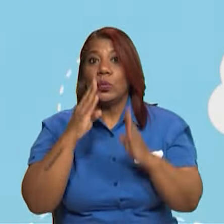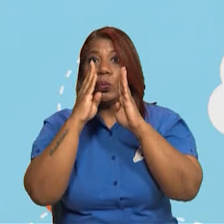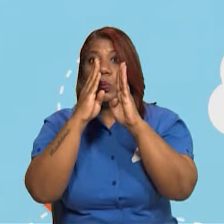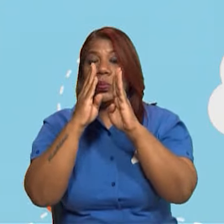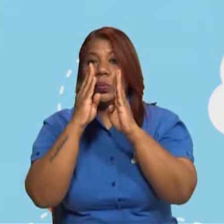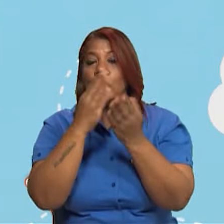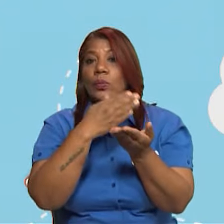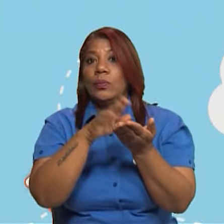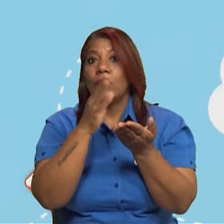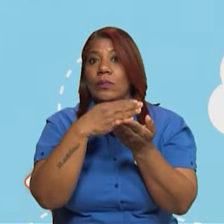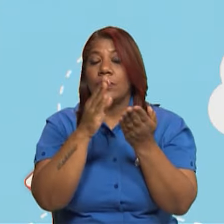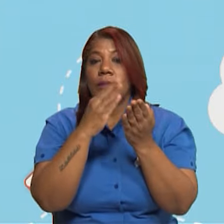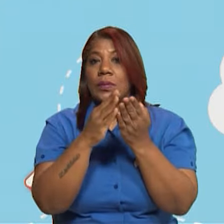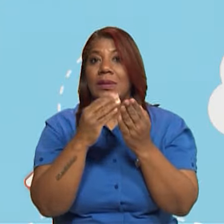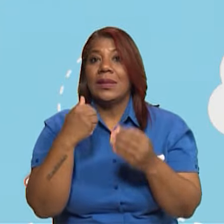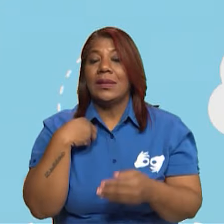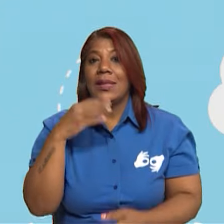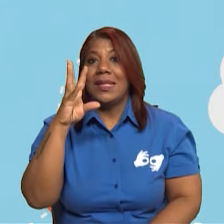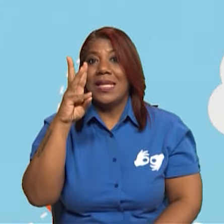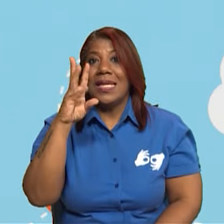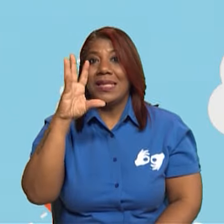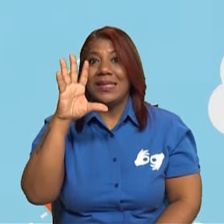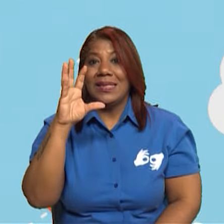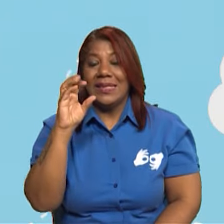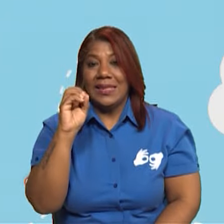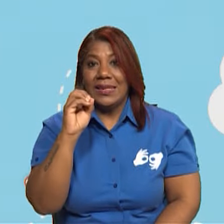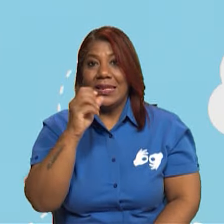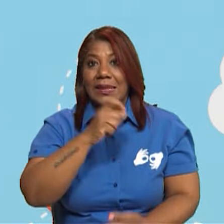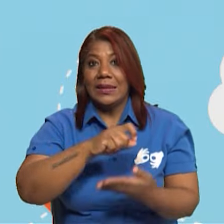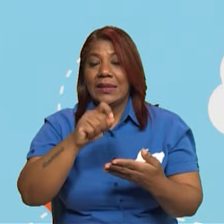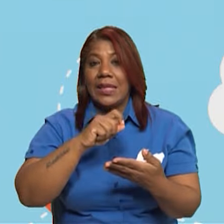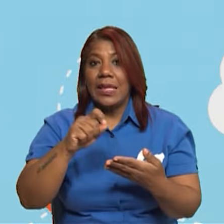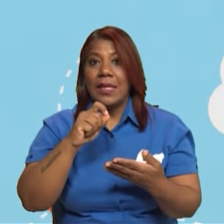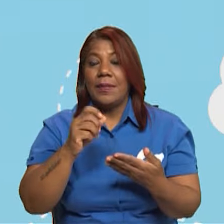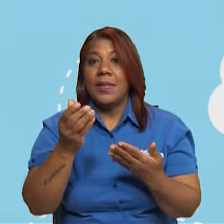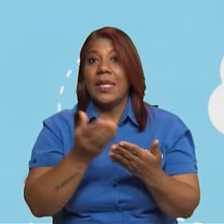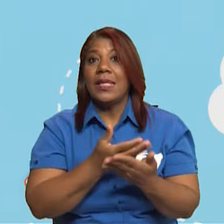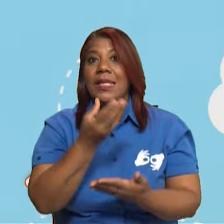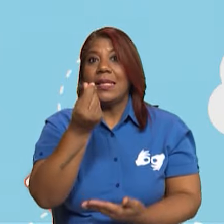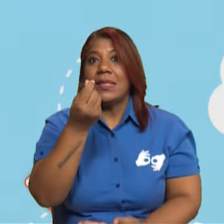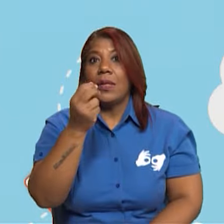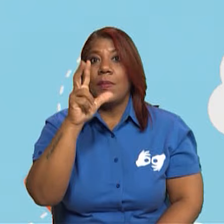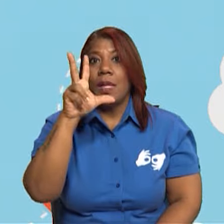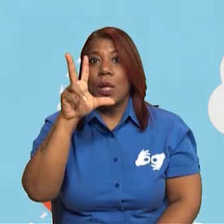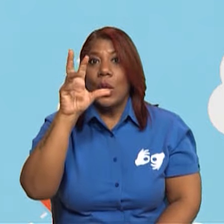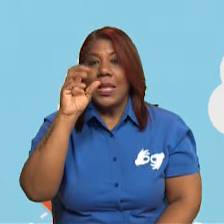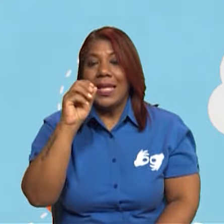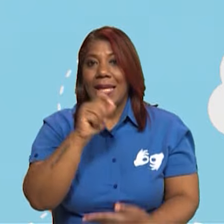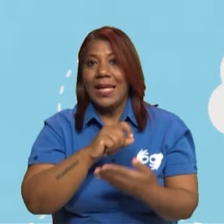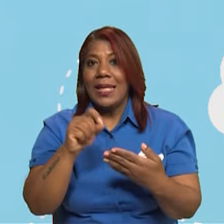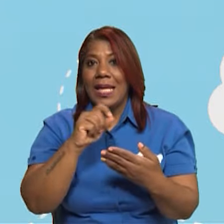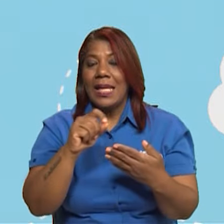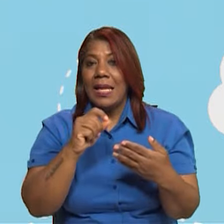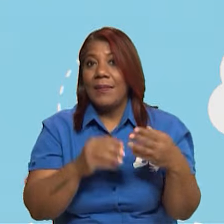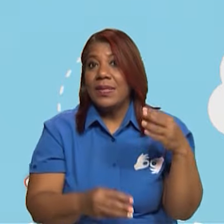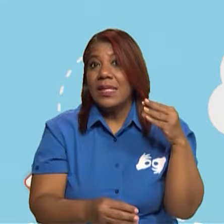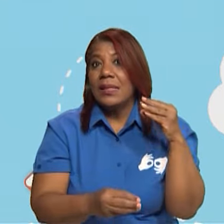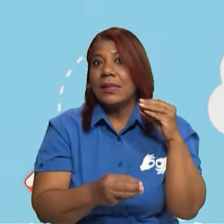había 60 lápices y se compraron 30 lápices más,